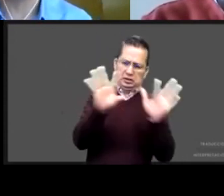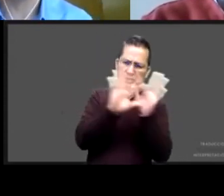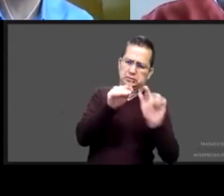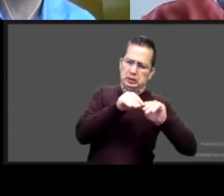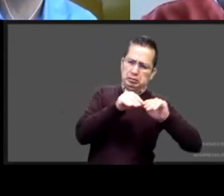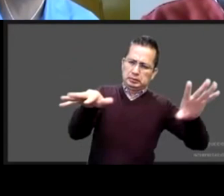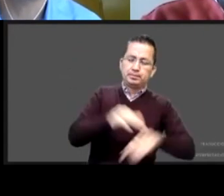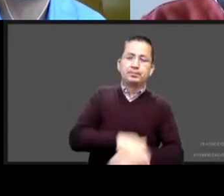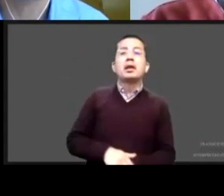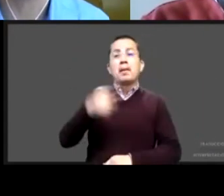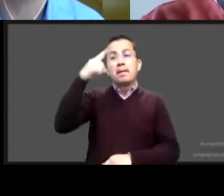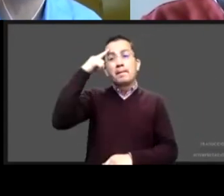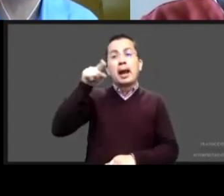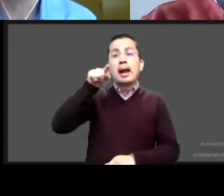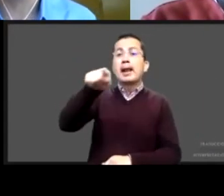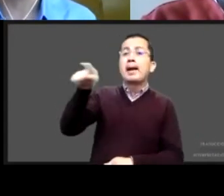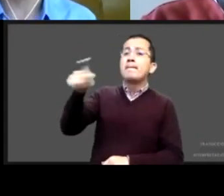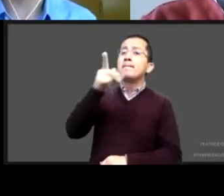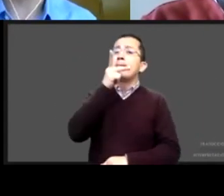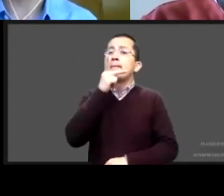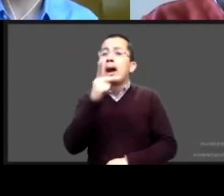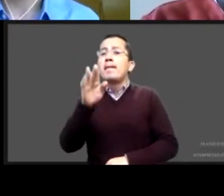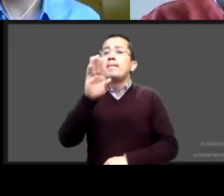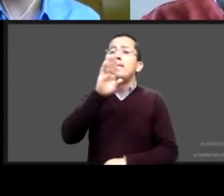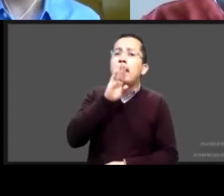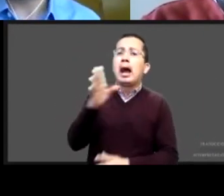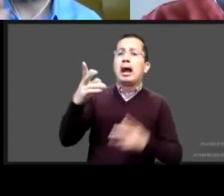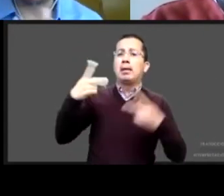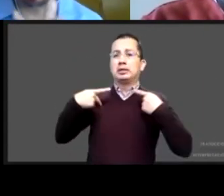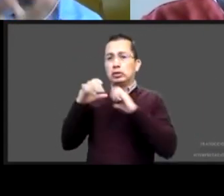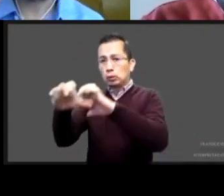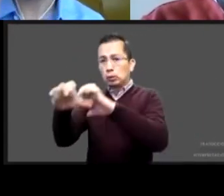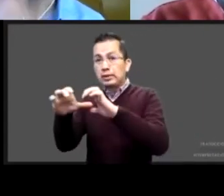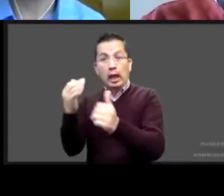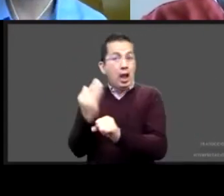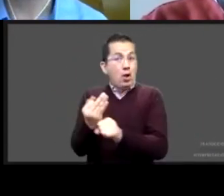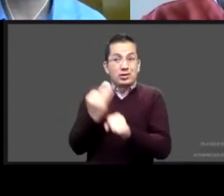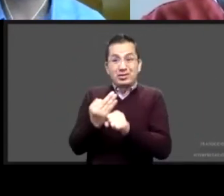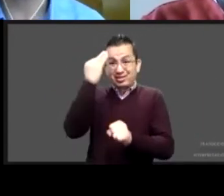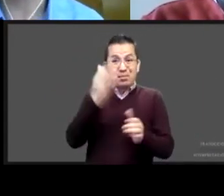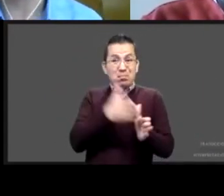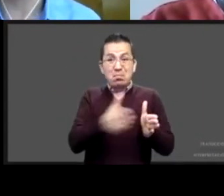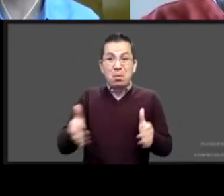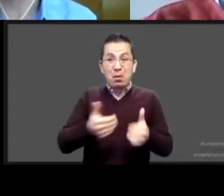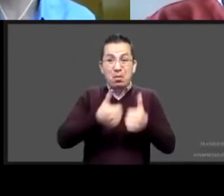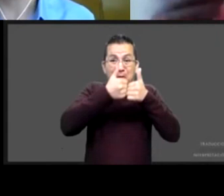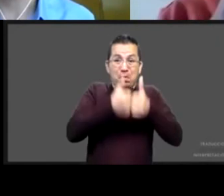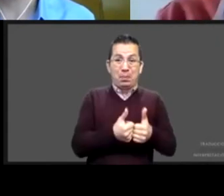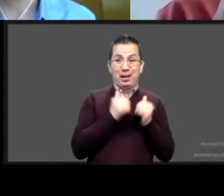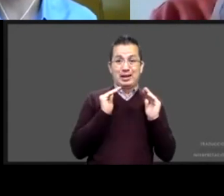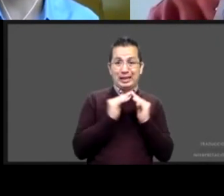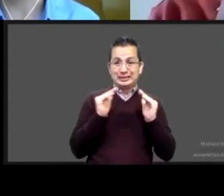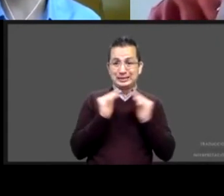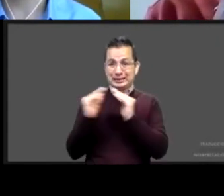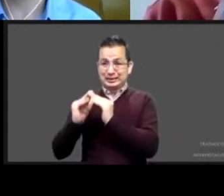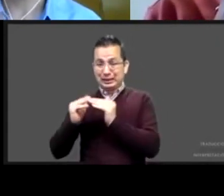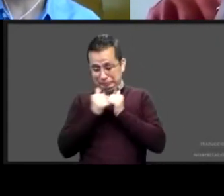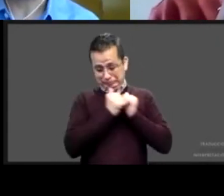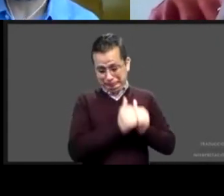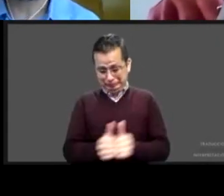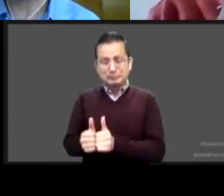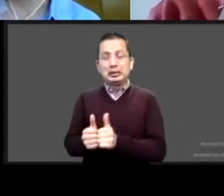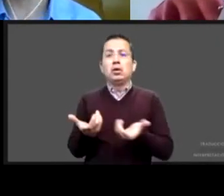papás, cuidadores que están en cuarentena para construir una participación infantil y